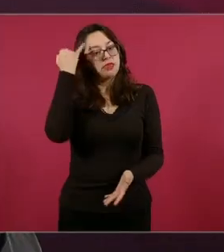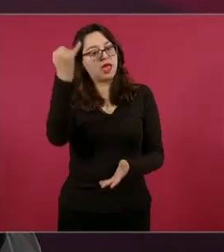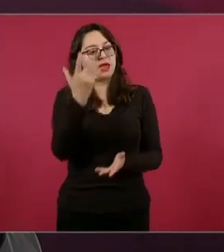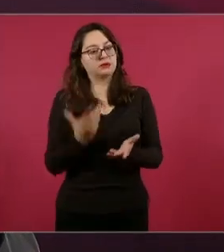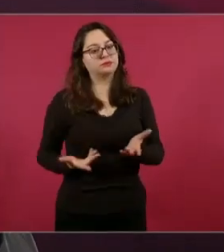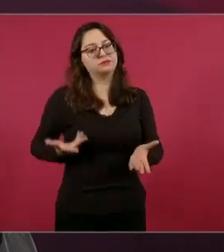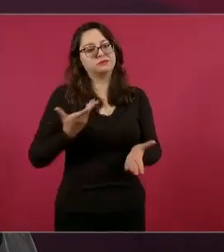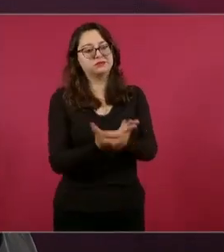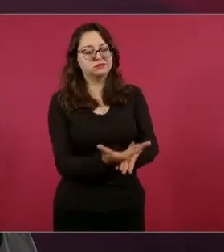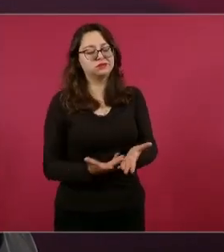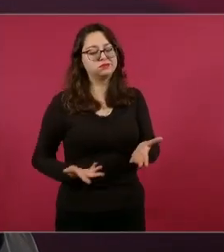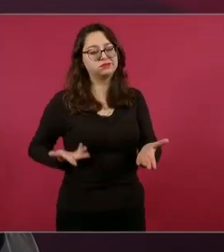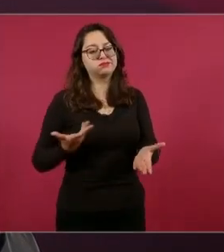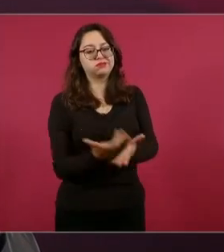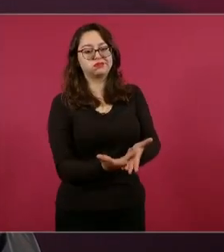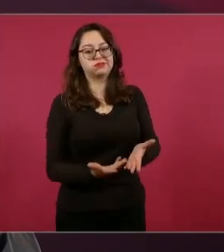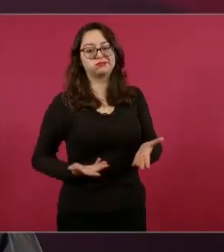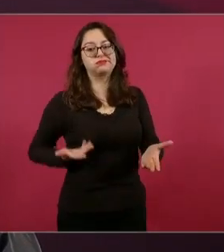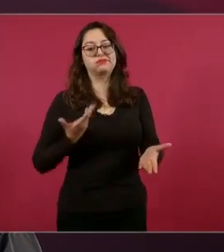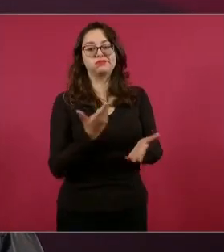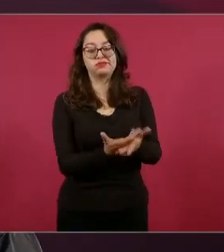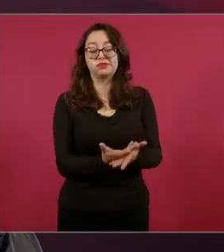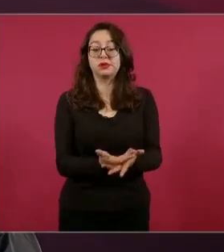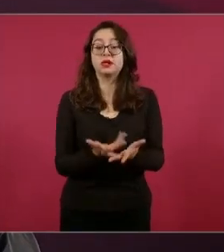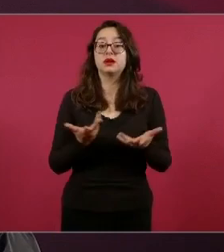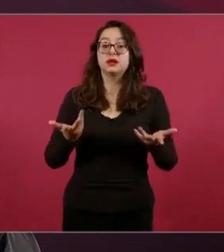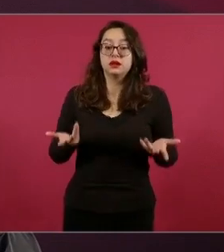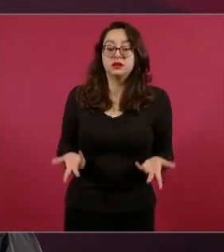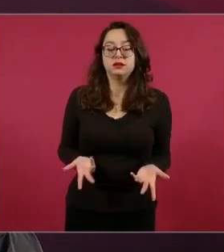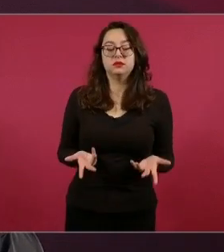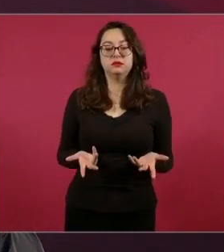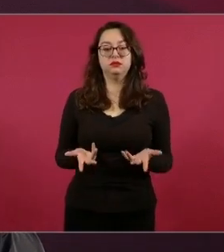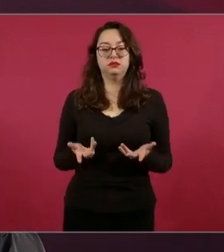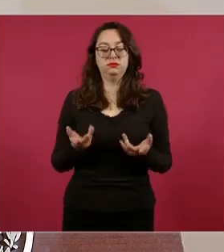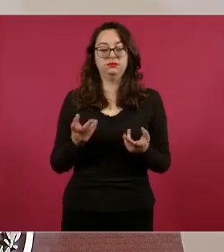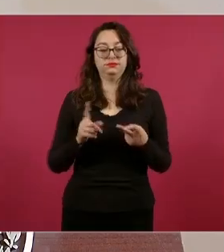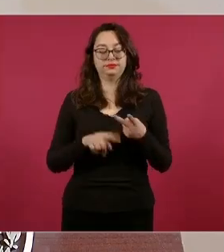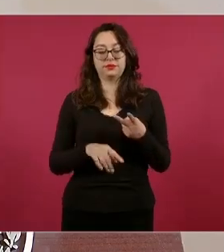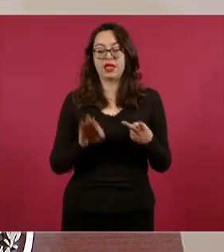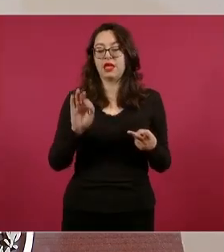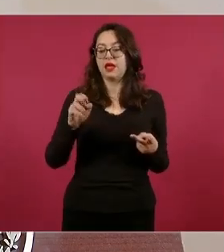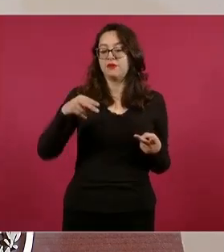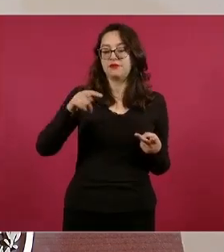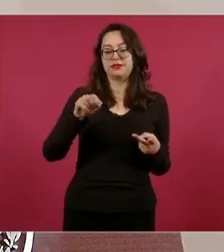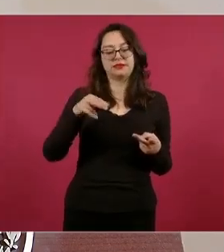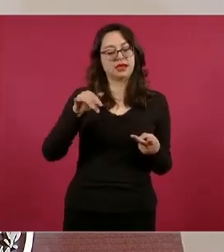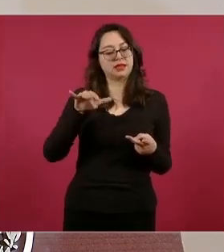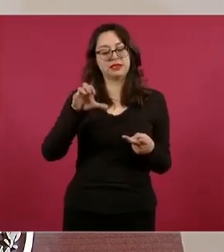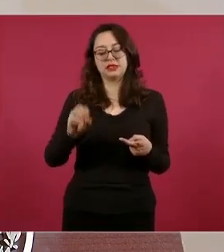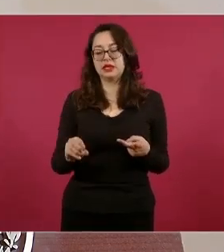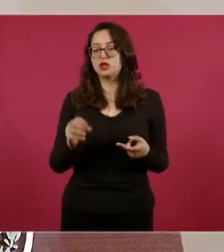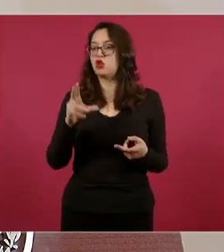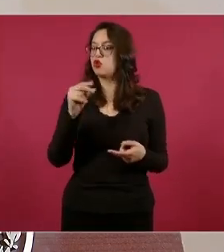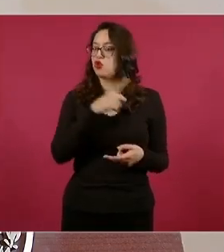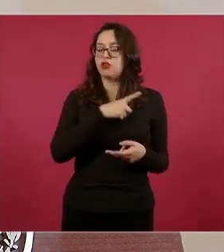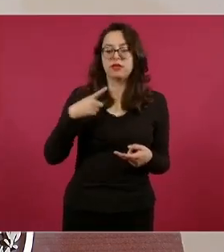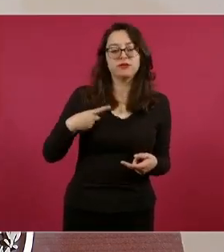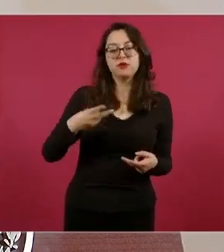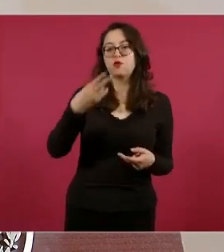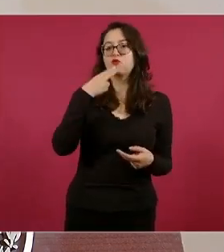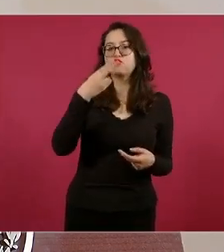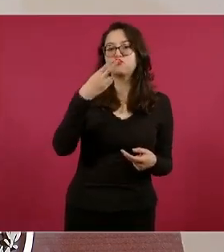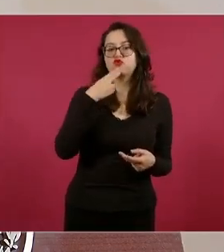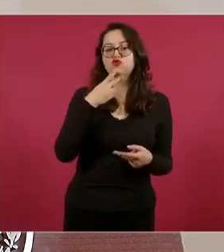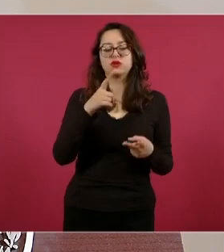tienen que ver con la prohibición del uso del fentanilo ilegal, los vapeadores